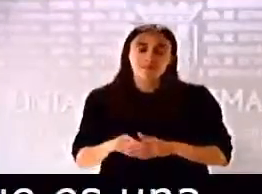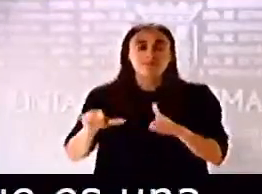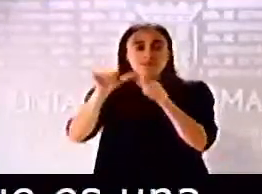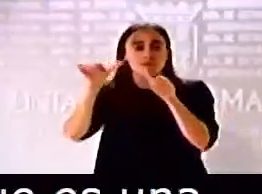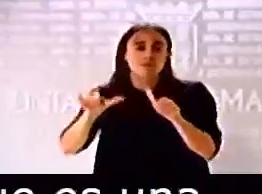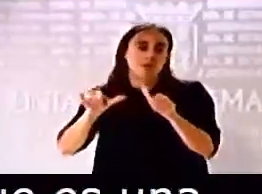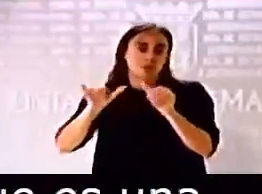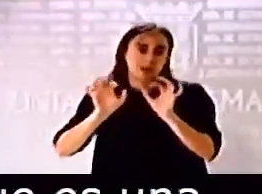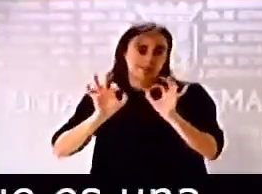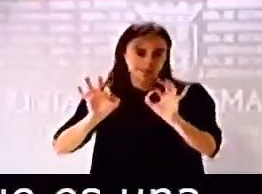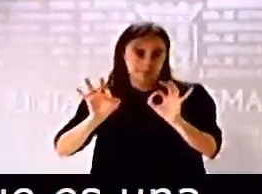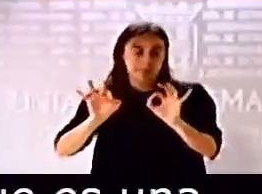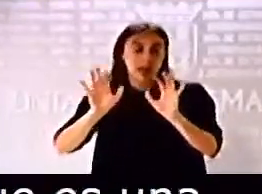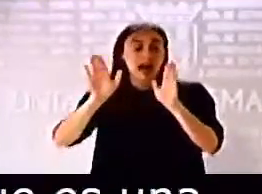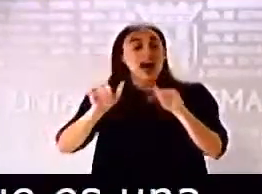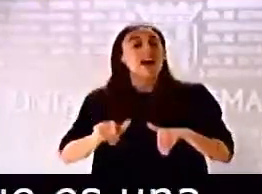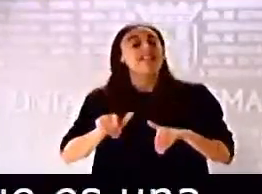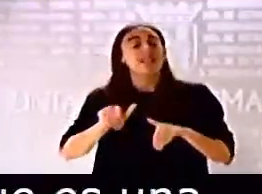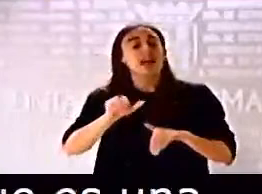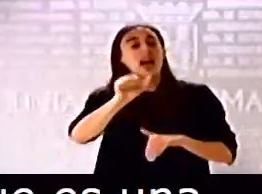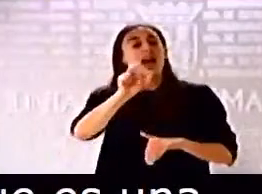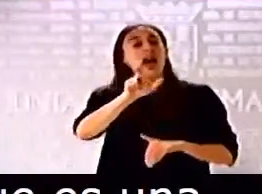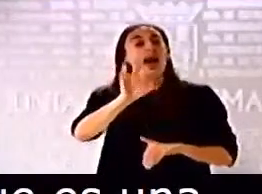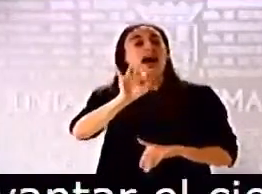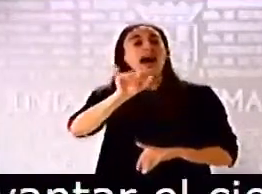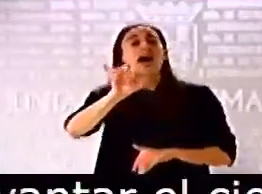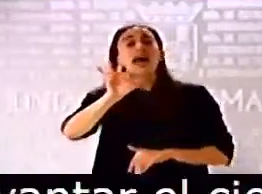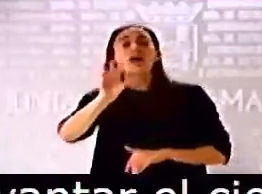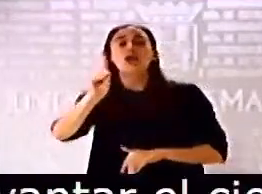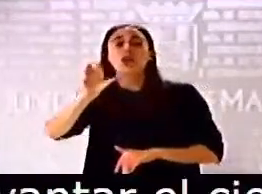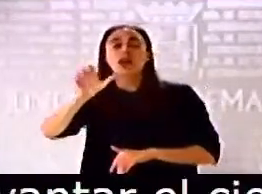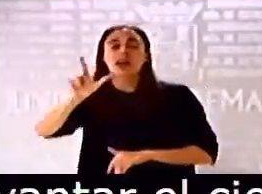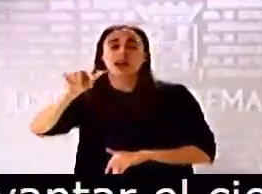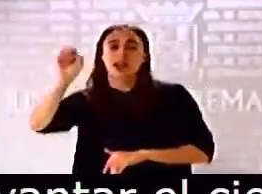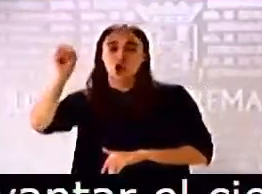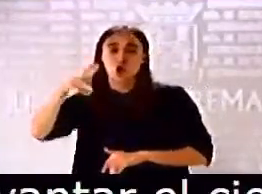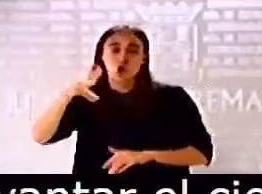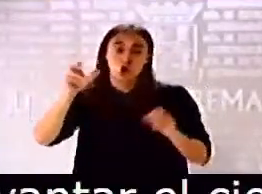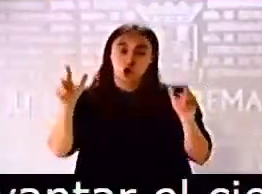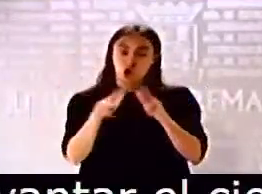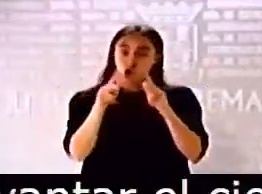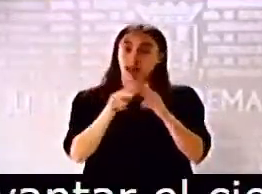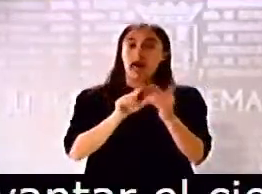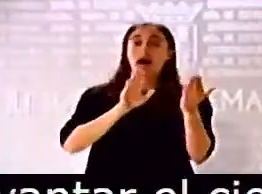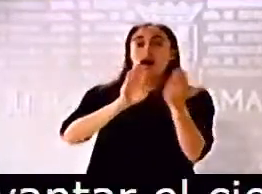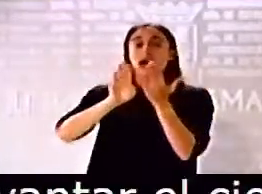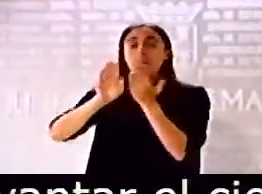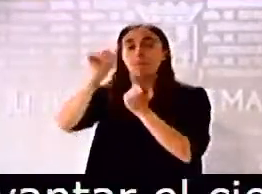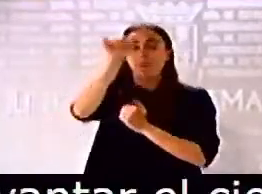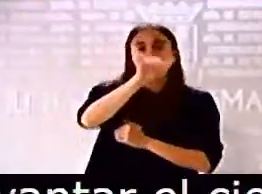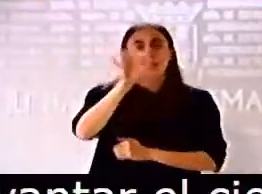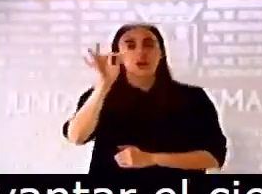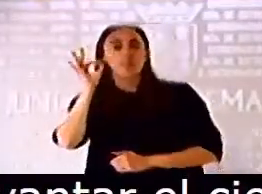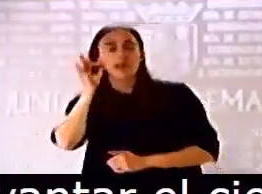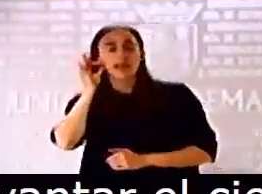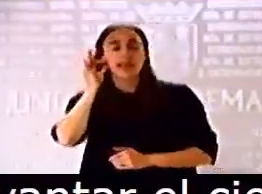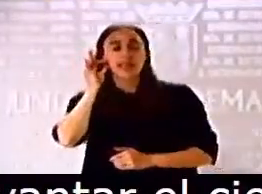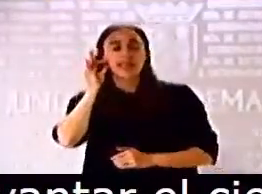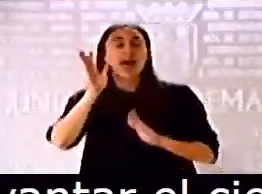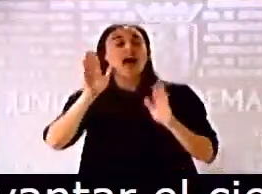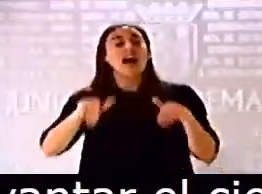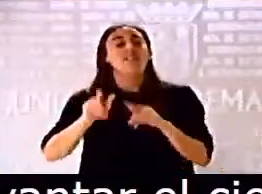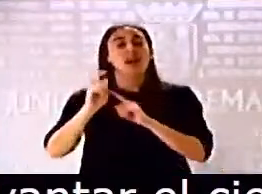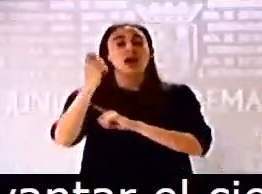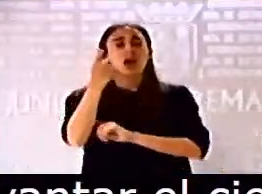¿no? Al final, Arroyo de la Luz, la sociedad que vive, los vecinos y vecinas de Arroyo de la Luz, han sido